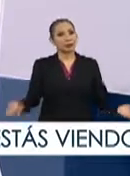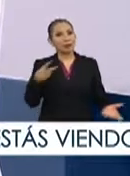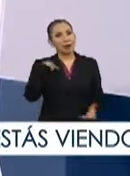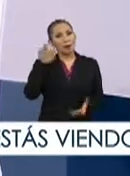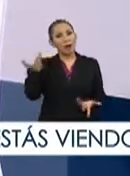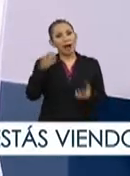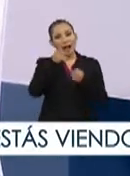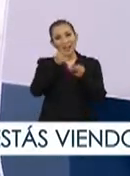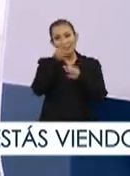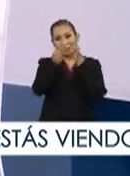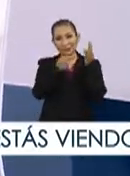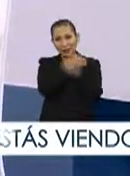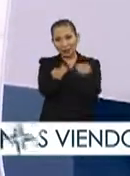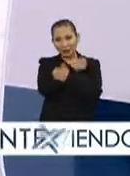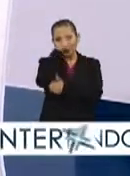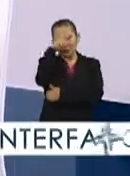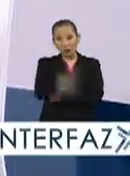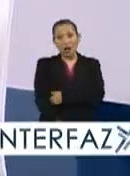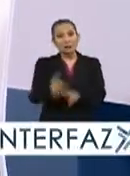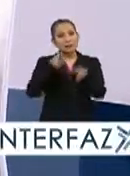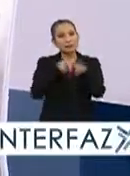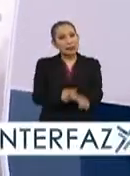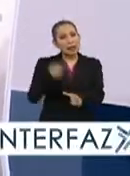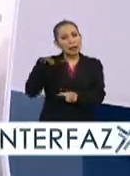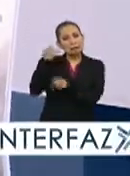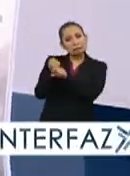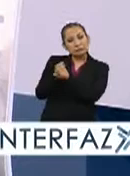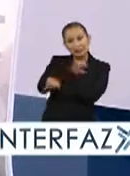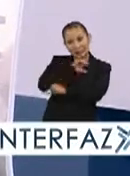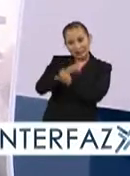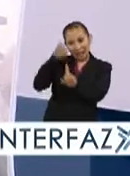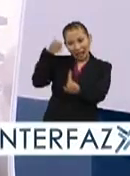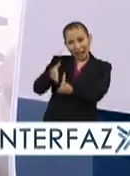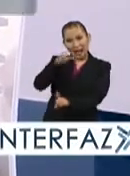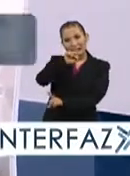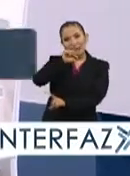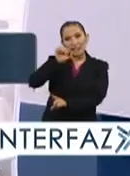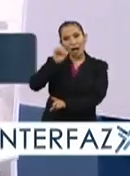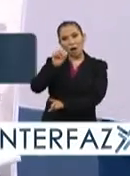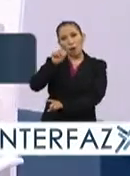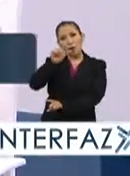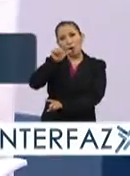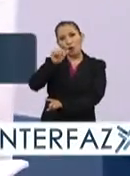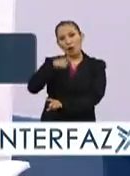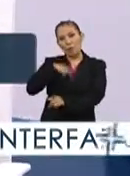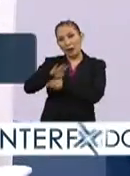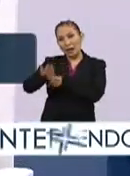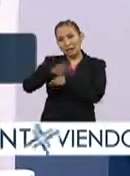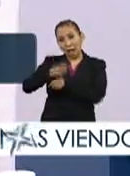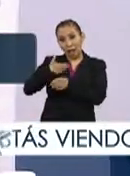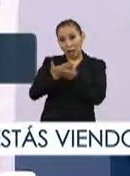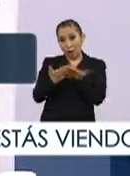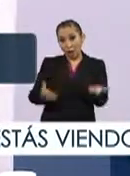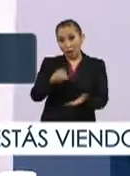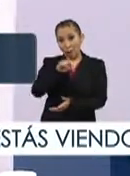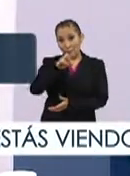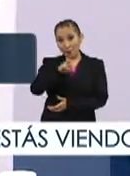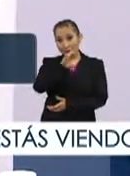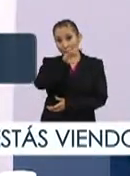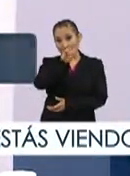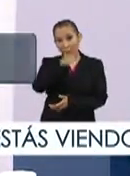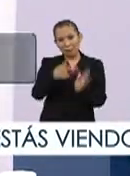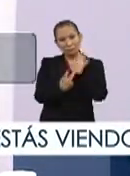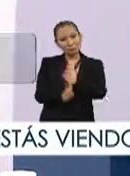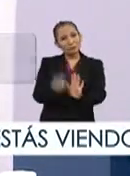Y como bien lo saben, la Agencia Informativa de Educación de México continúa en la cobertura especial en Sao Paulo, Brasil. En esta ocasión, mi compañero Omar Cepeda